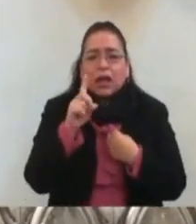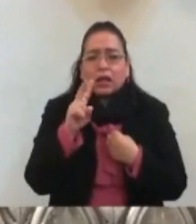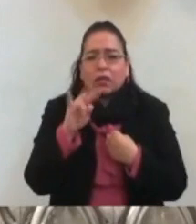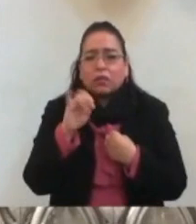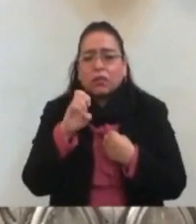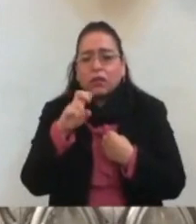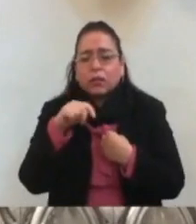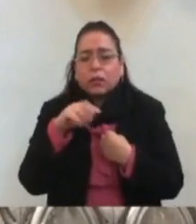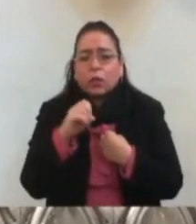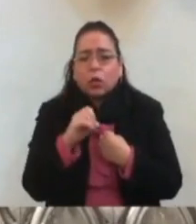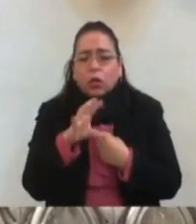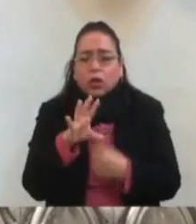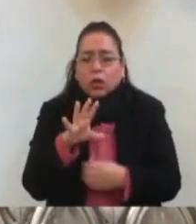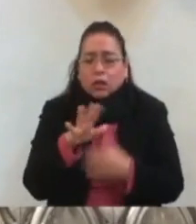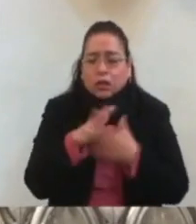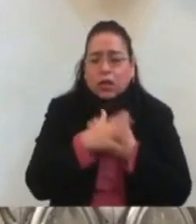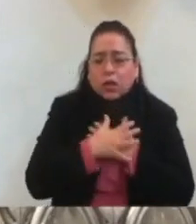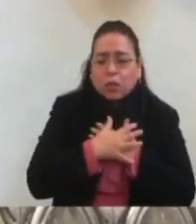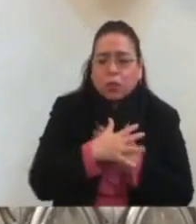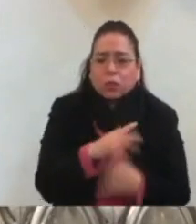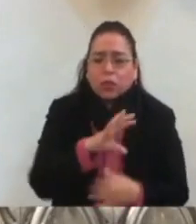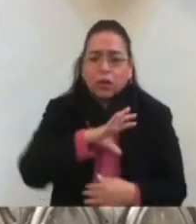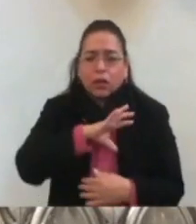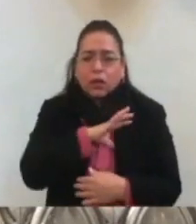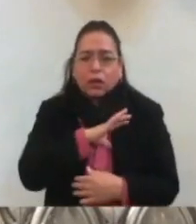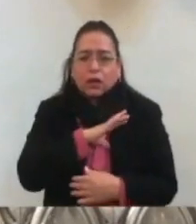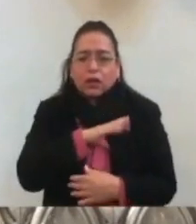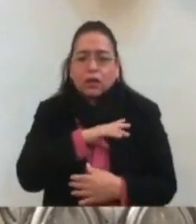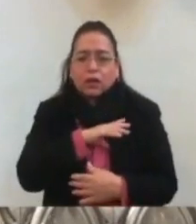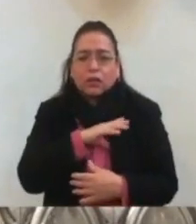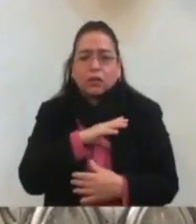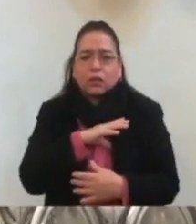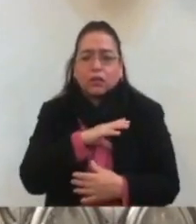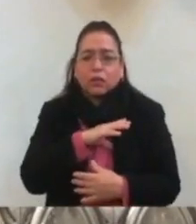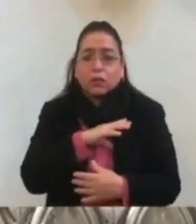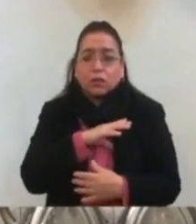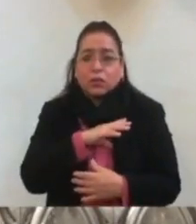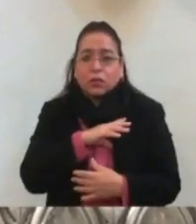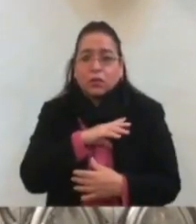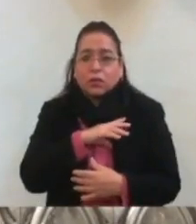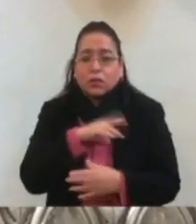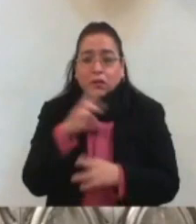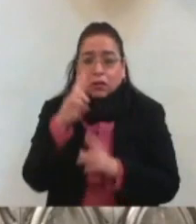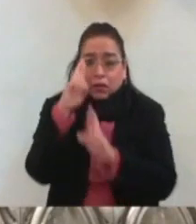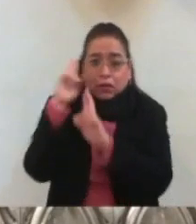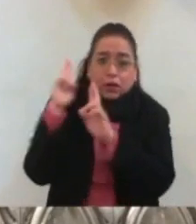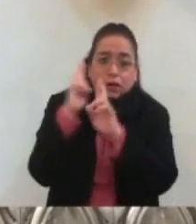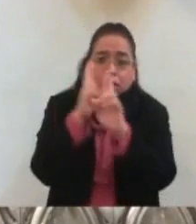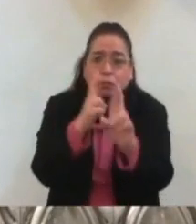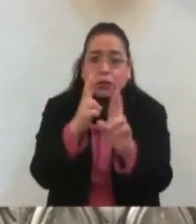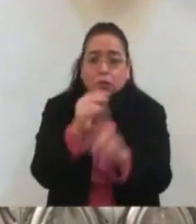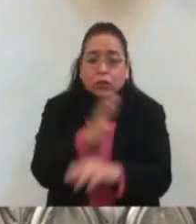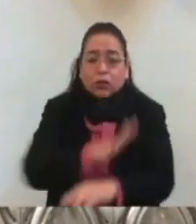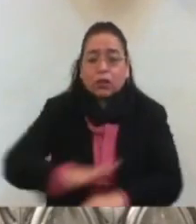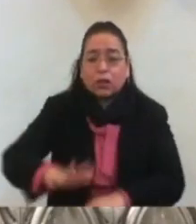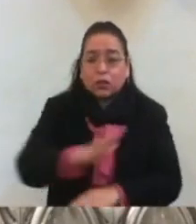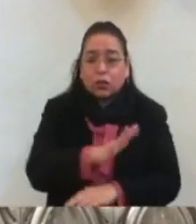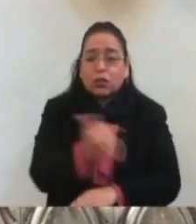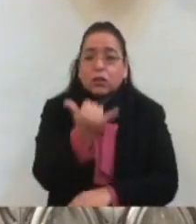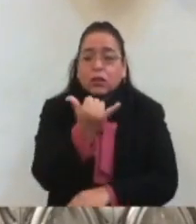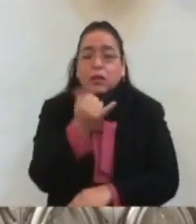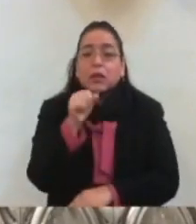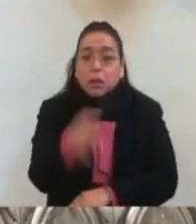tiempo de ternura de afecto de cordialidad de